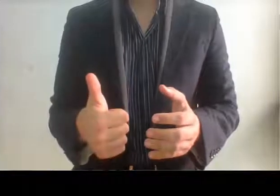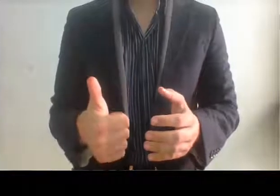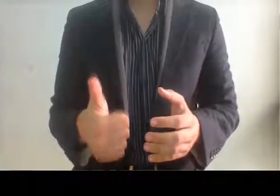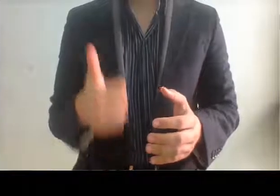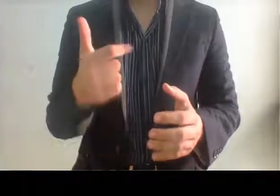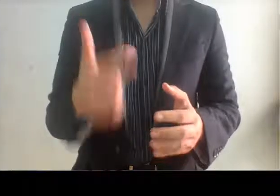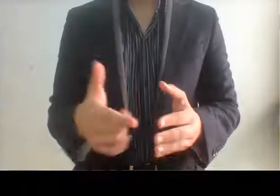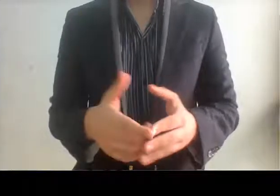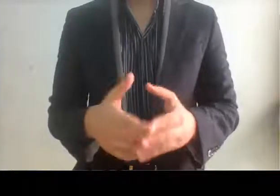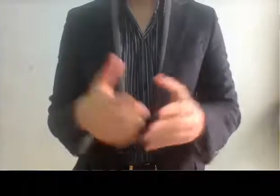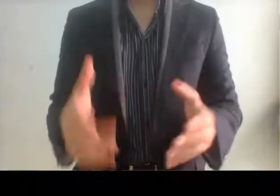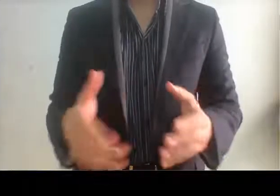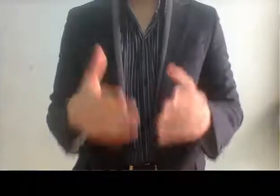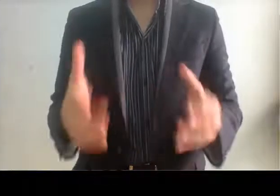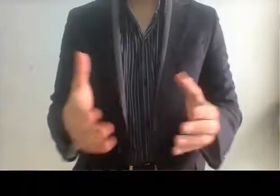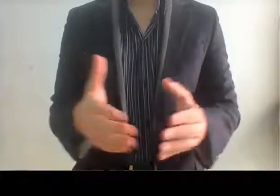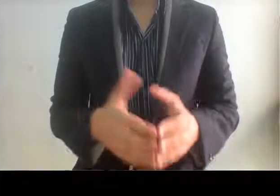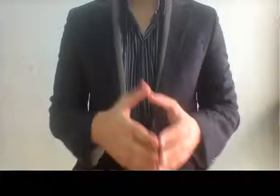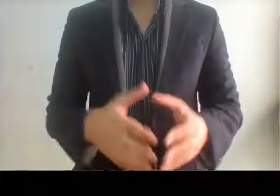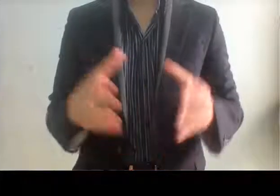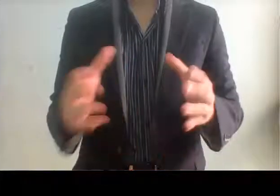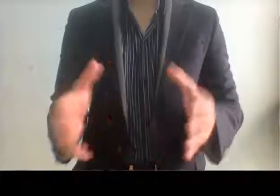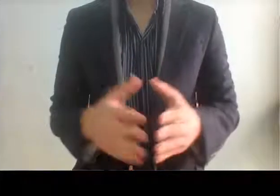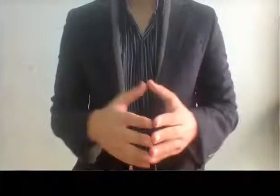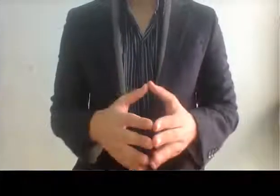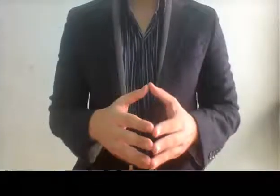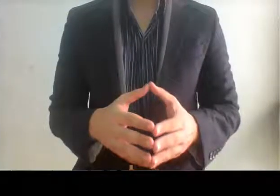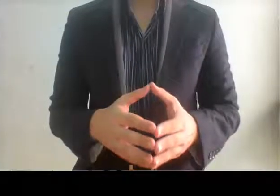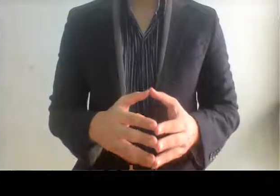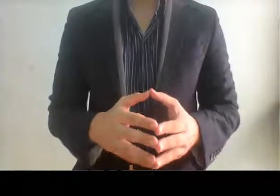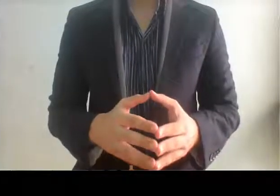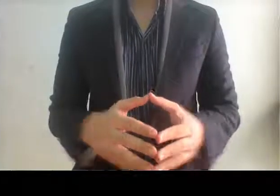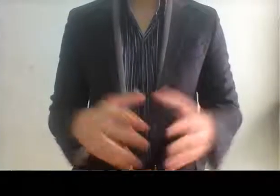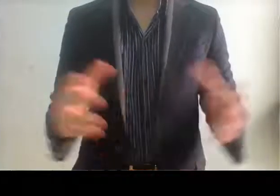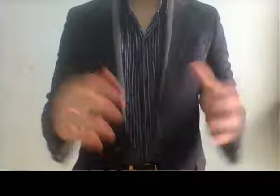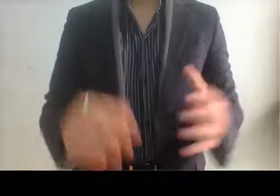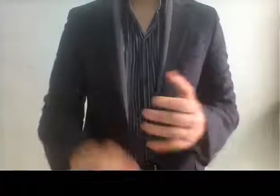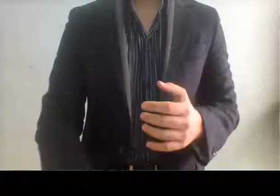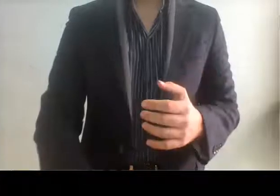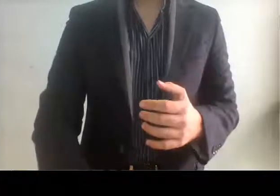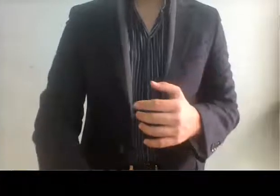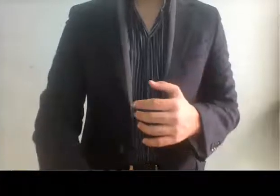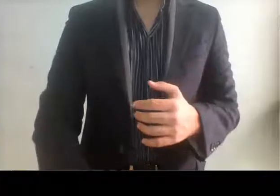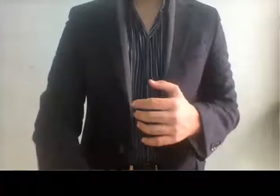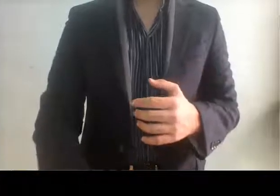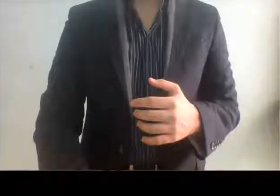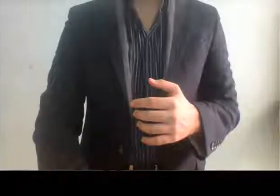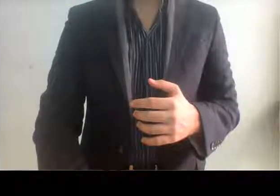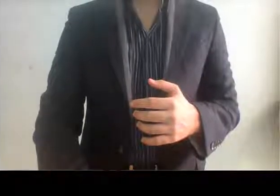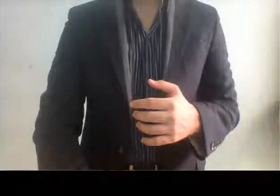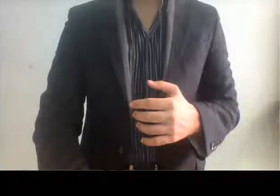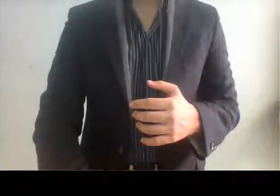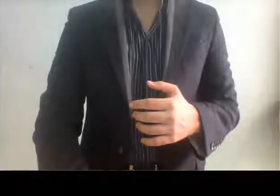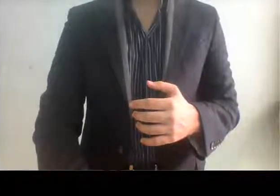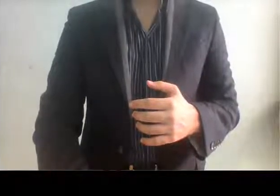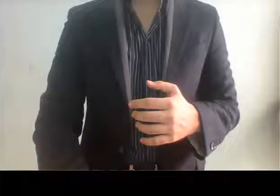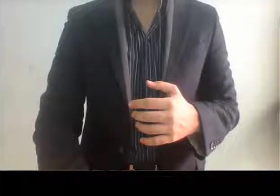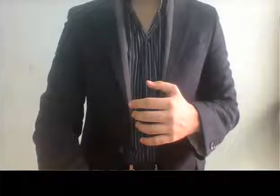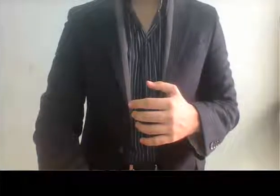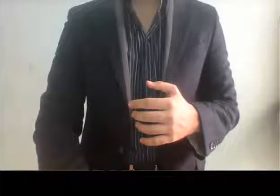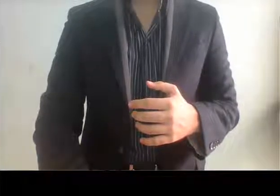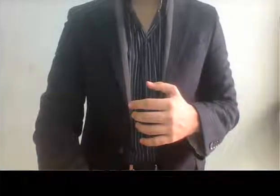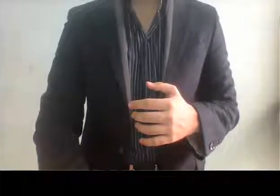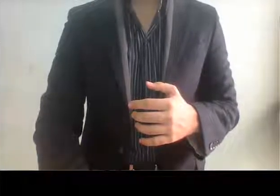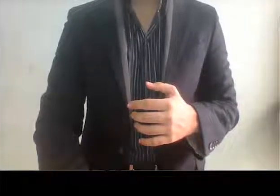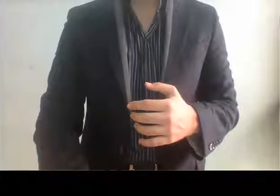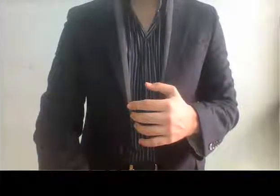100% mexicano y otro fue hecho también por mexicanos, pero con participación de empresas privadas. ¿Qué es lo que se puede mencionar de estos respiradores que son